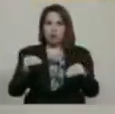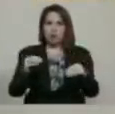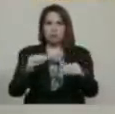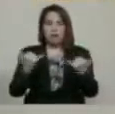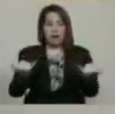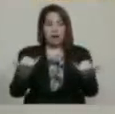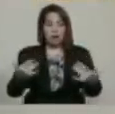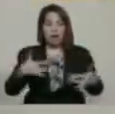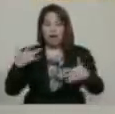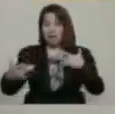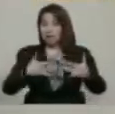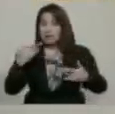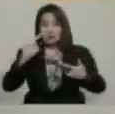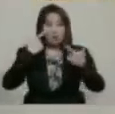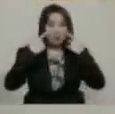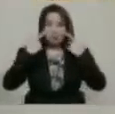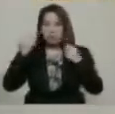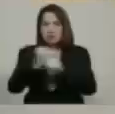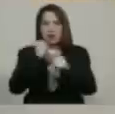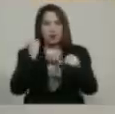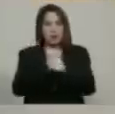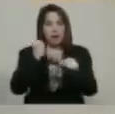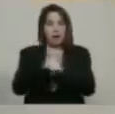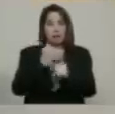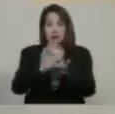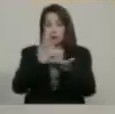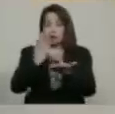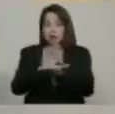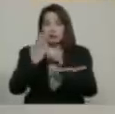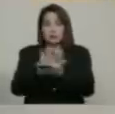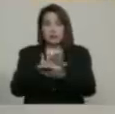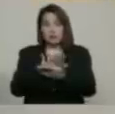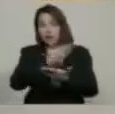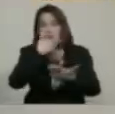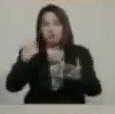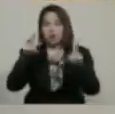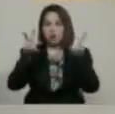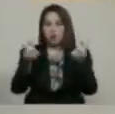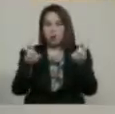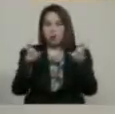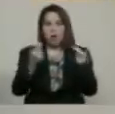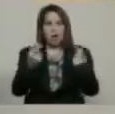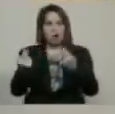activos. Trabajo y más trabajo para tener una nueva economía,